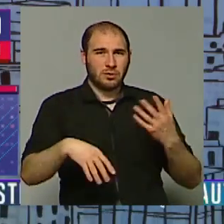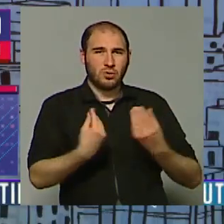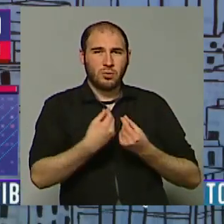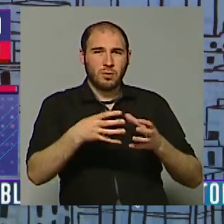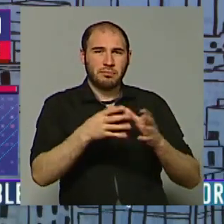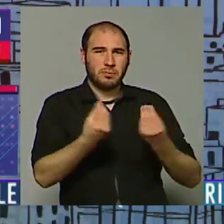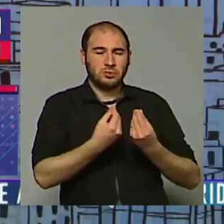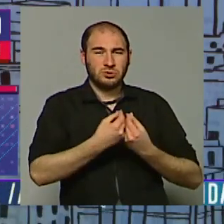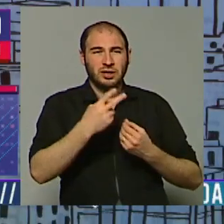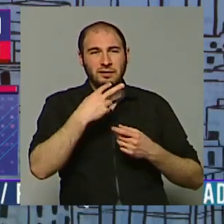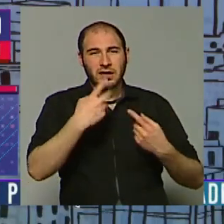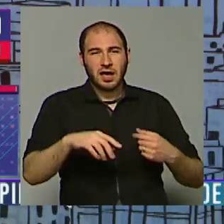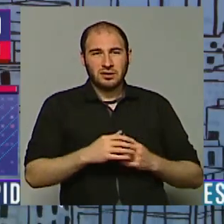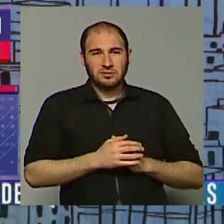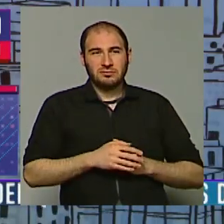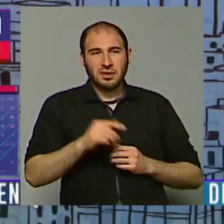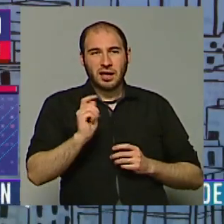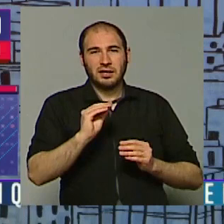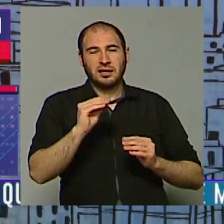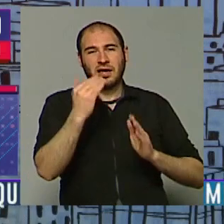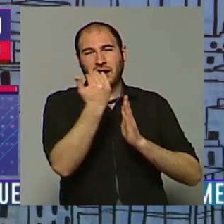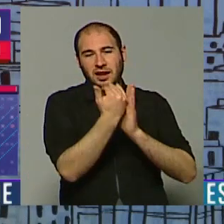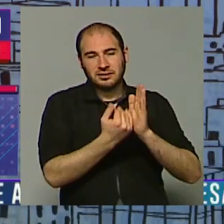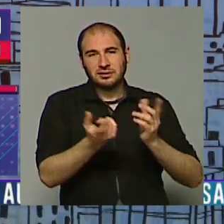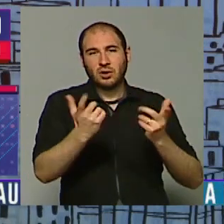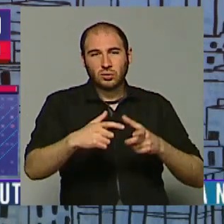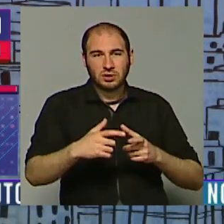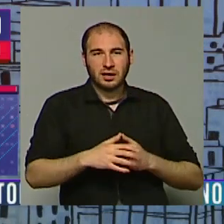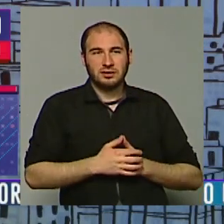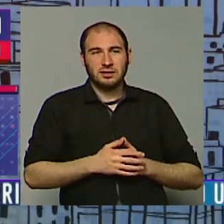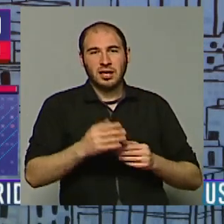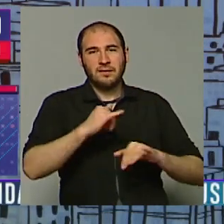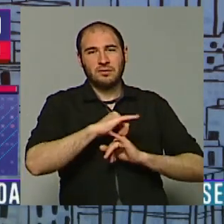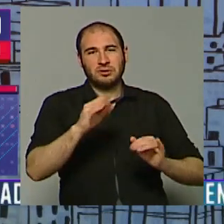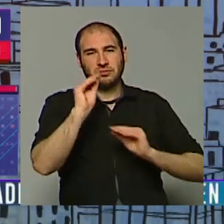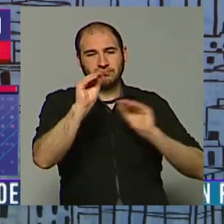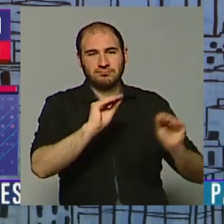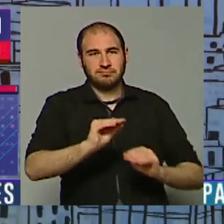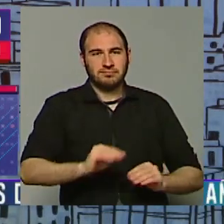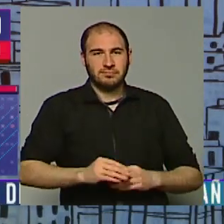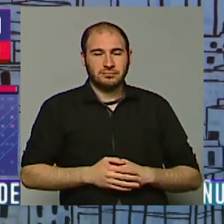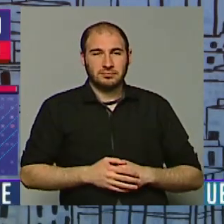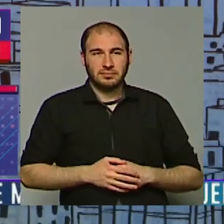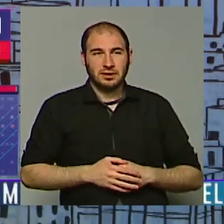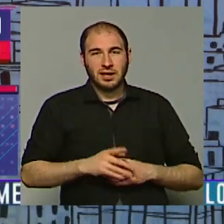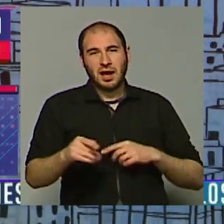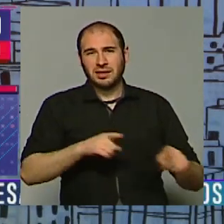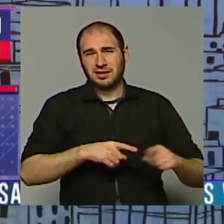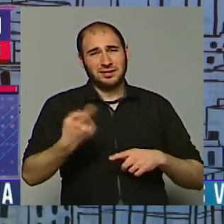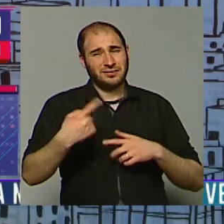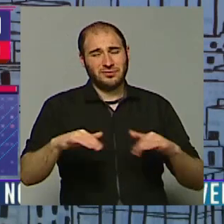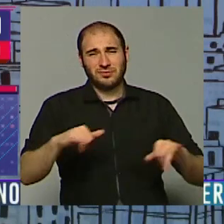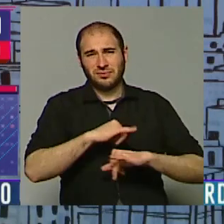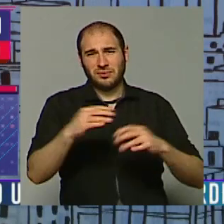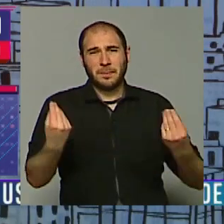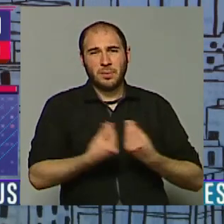grupos de vegetarianos y veganos donde se postean recetas, juntadas, información y obviamente en internet hay un montón de